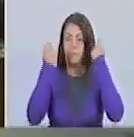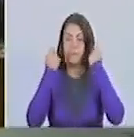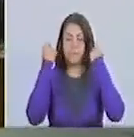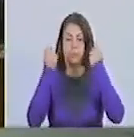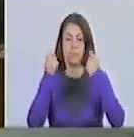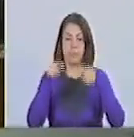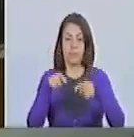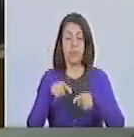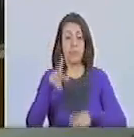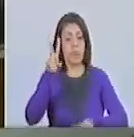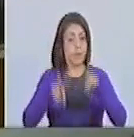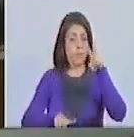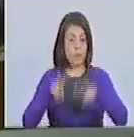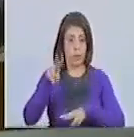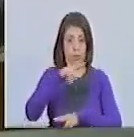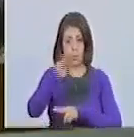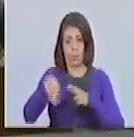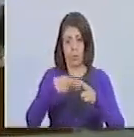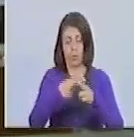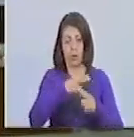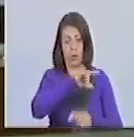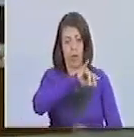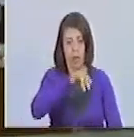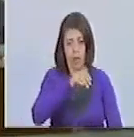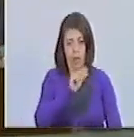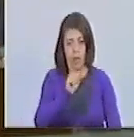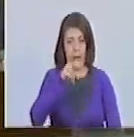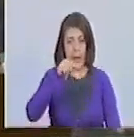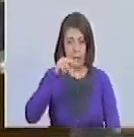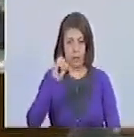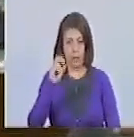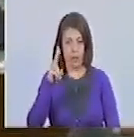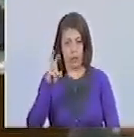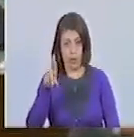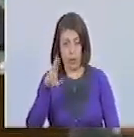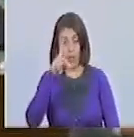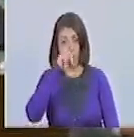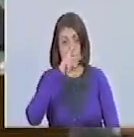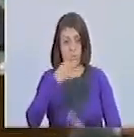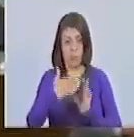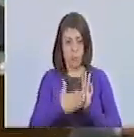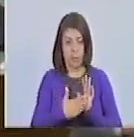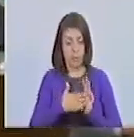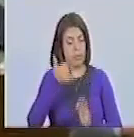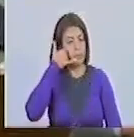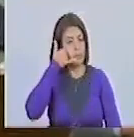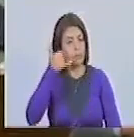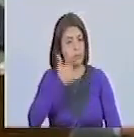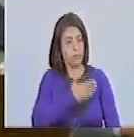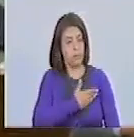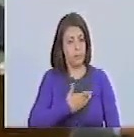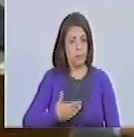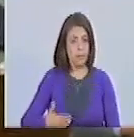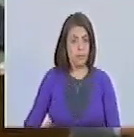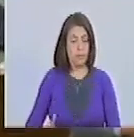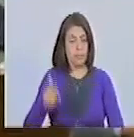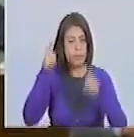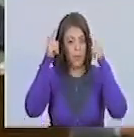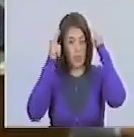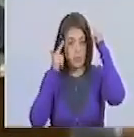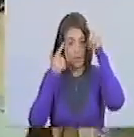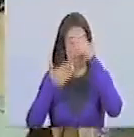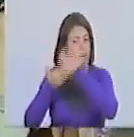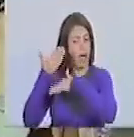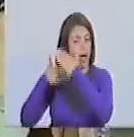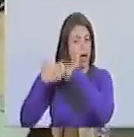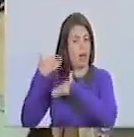la Exposición Universal de Hanover, que era para el año 2000, recibió una llamada de nuestro presidente Hugo Chávez en